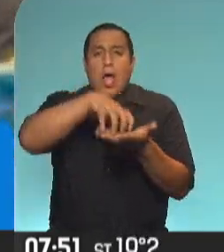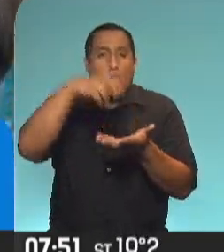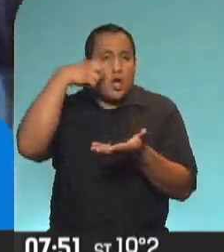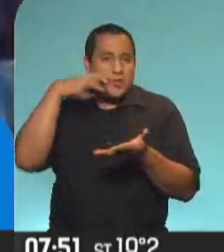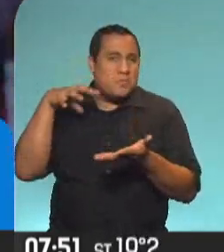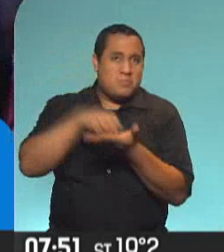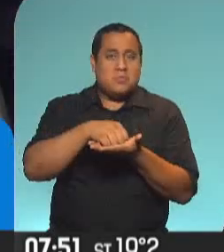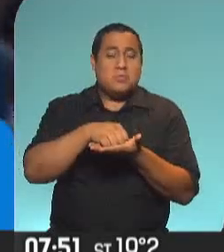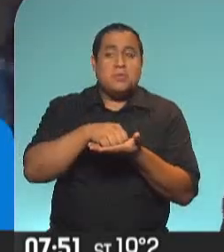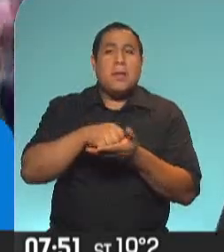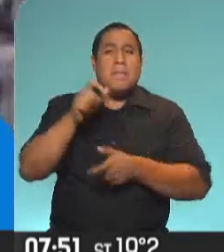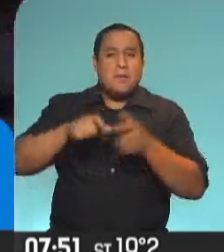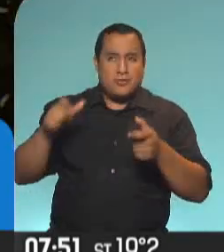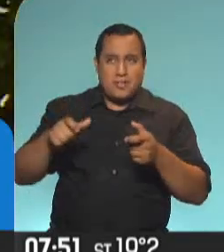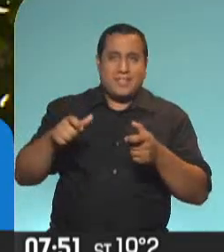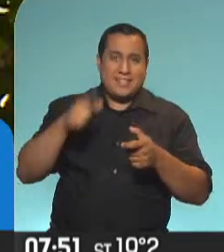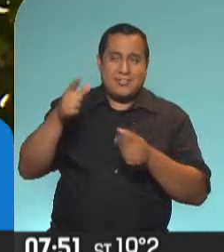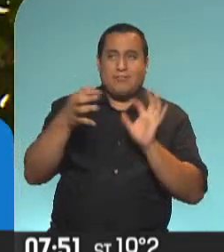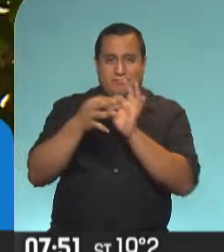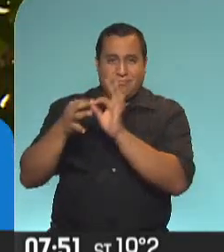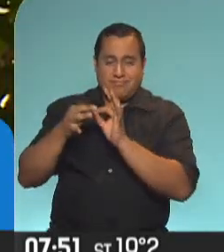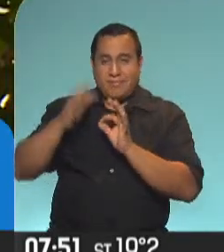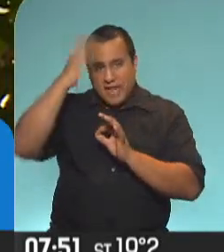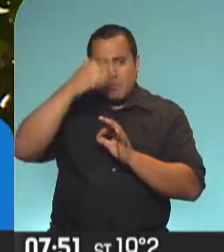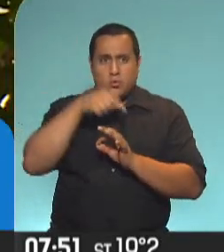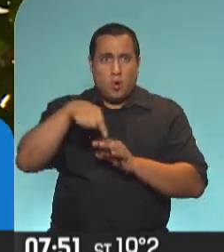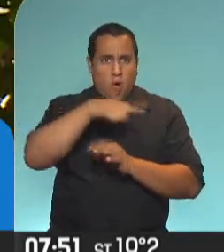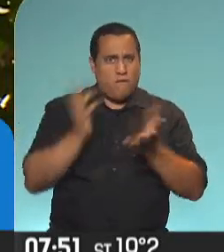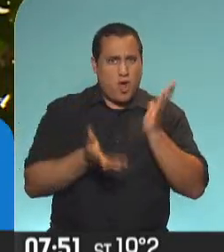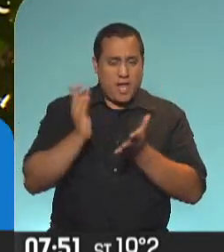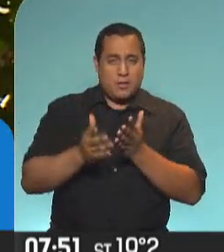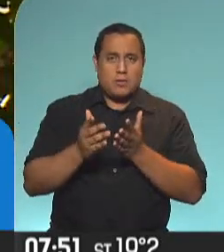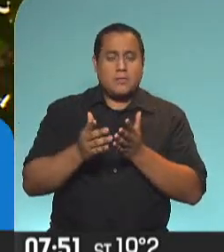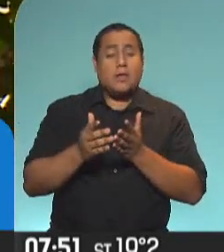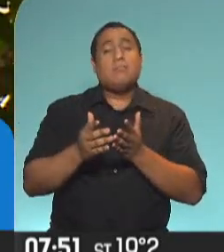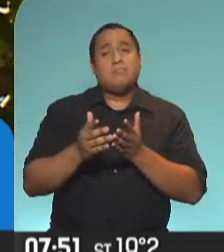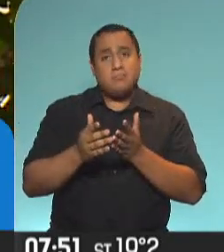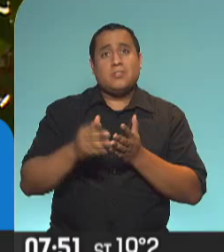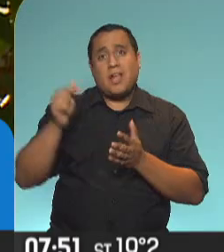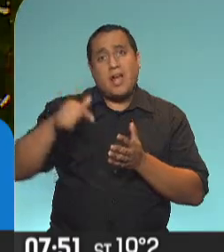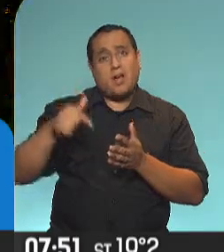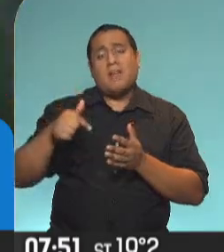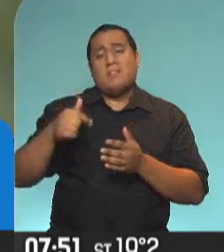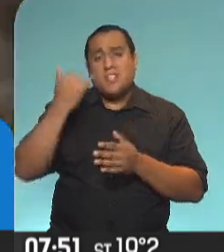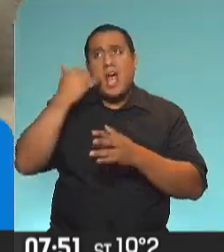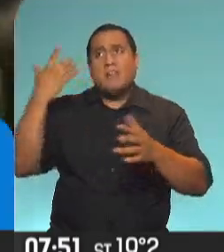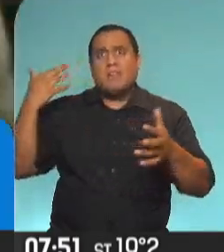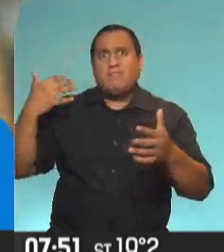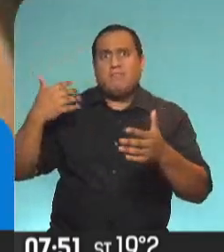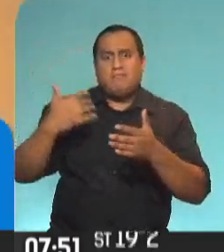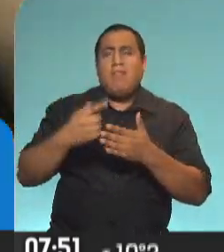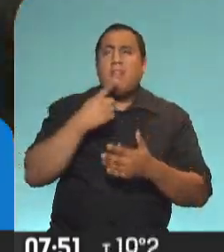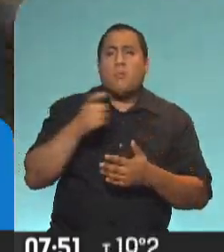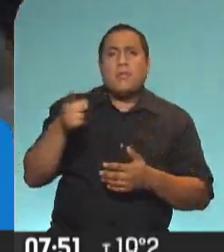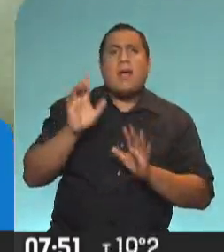de parte de sus seguidores, de estos seguidores tan violentos que tiene, así que bueno, creo que es la culminación de un proceso que ya se venía gestando. Estamos